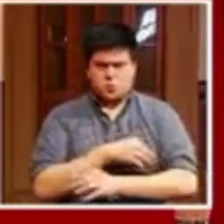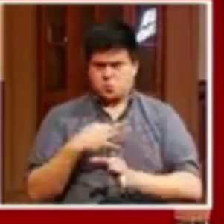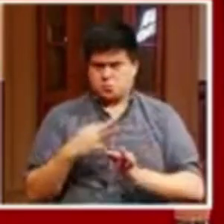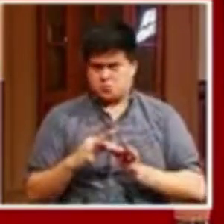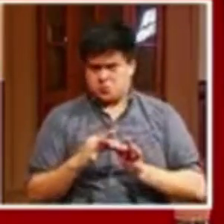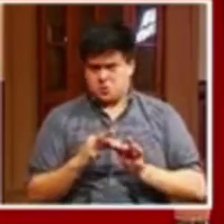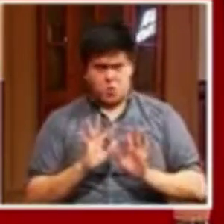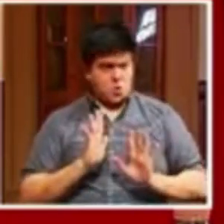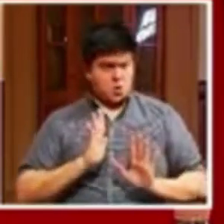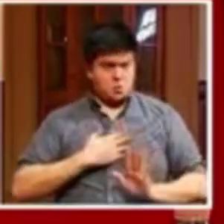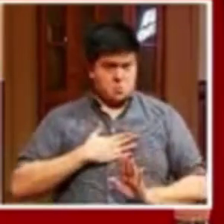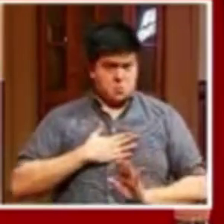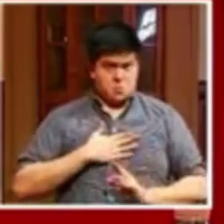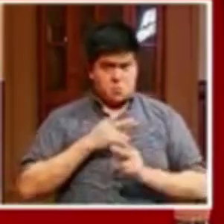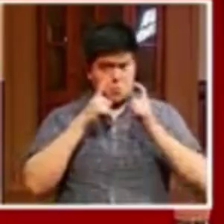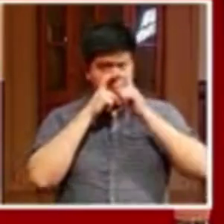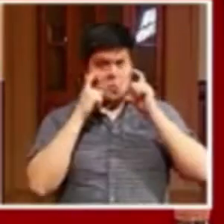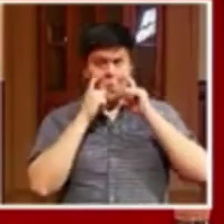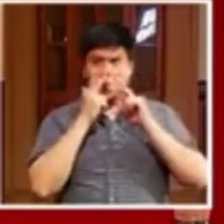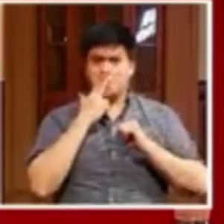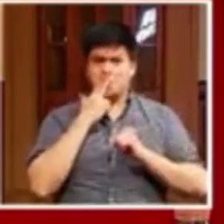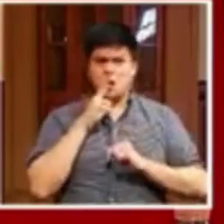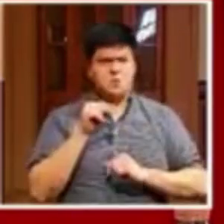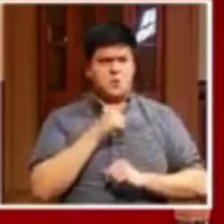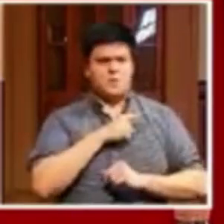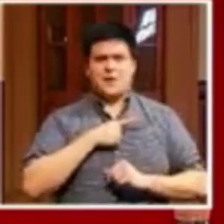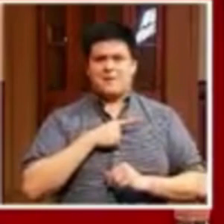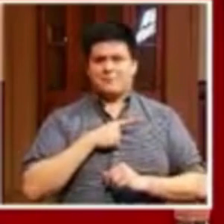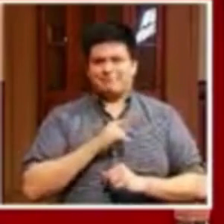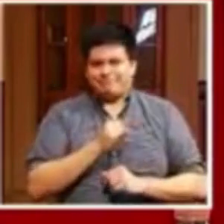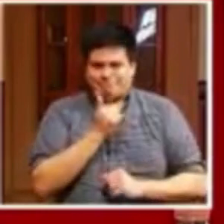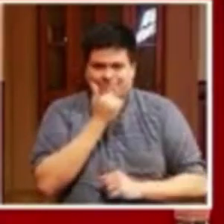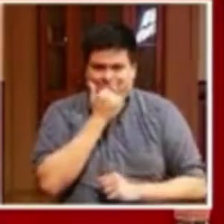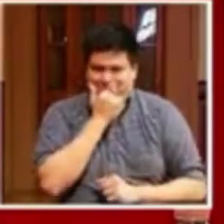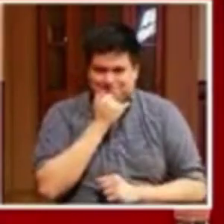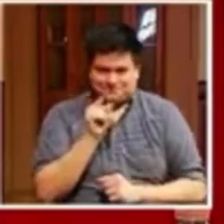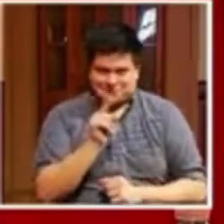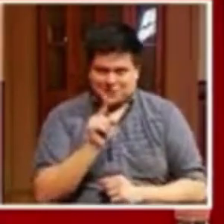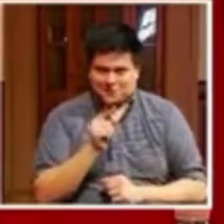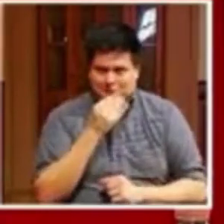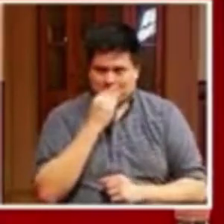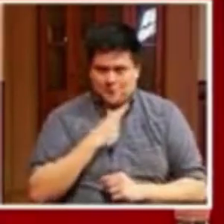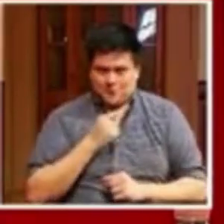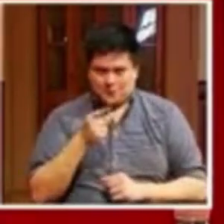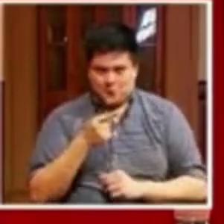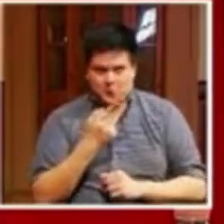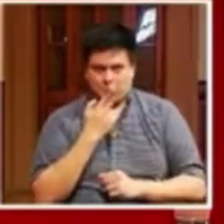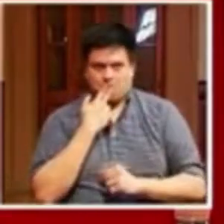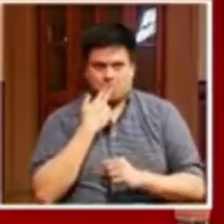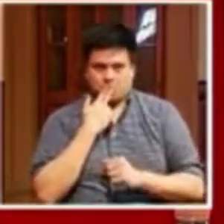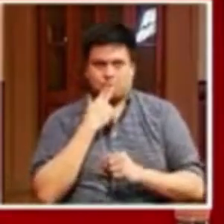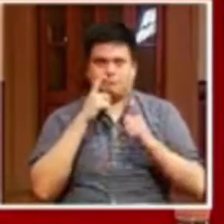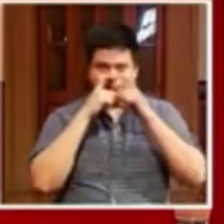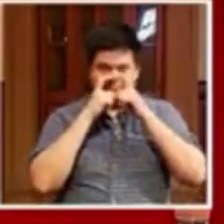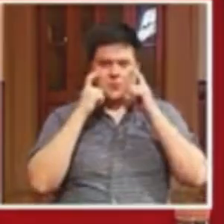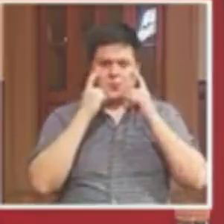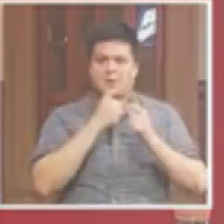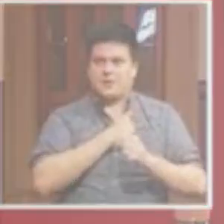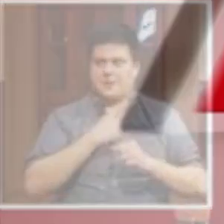457 muertes por kobe 19 desde el inicio de la contingencia sanitaria en la entidad